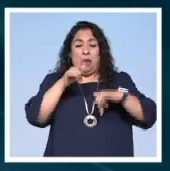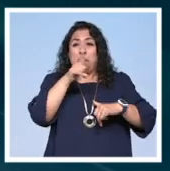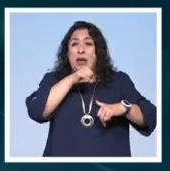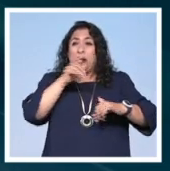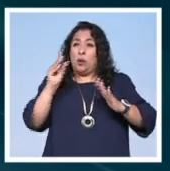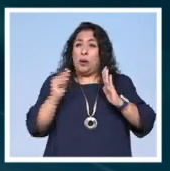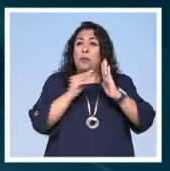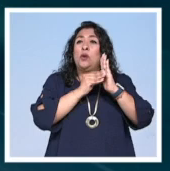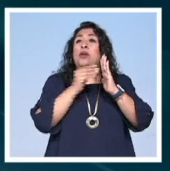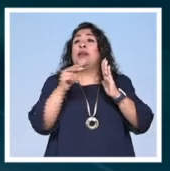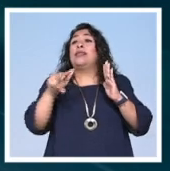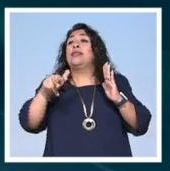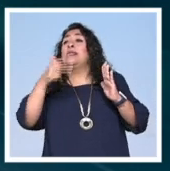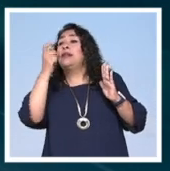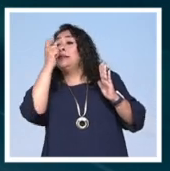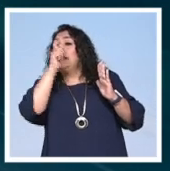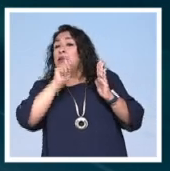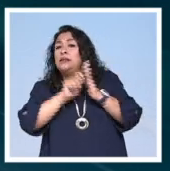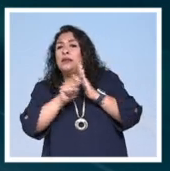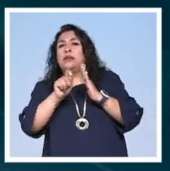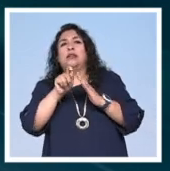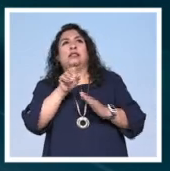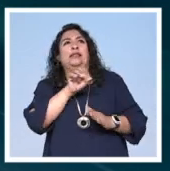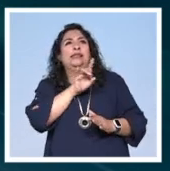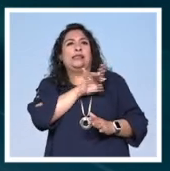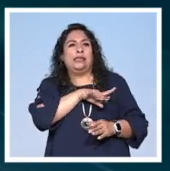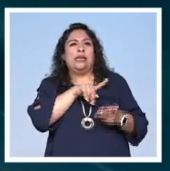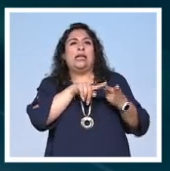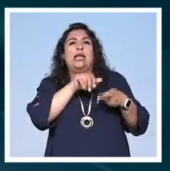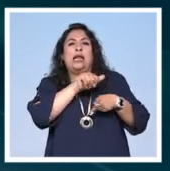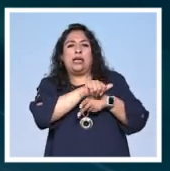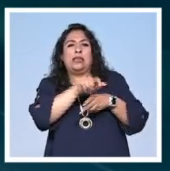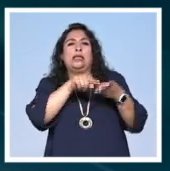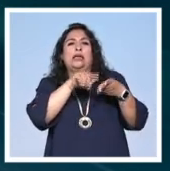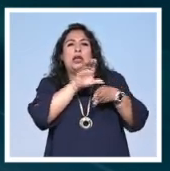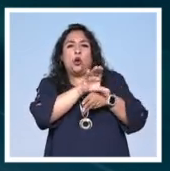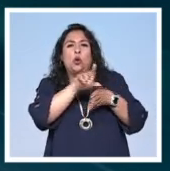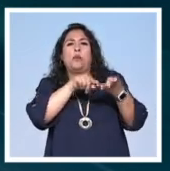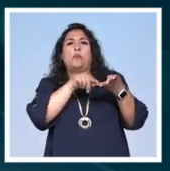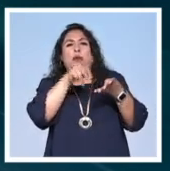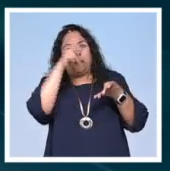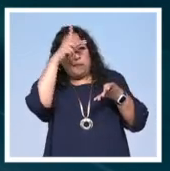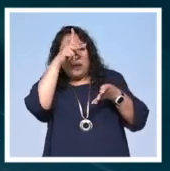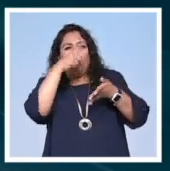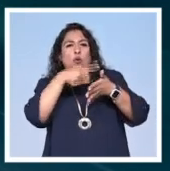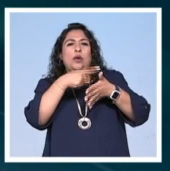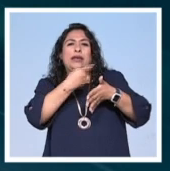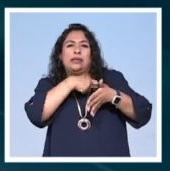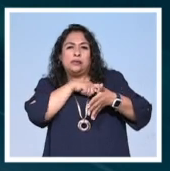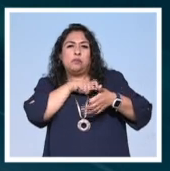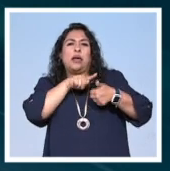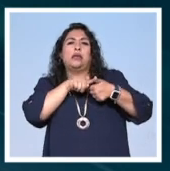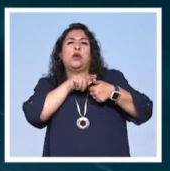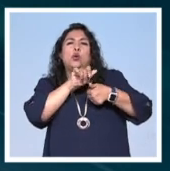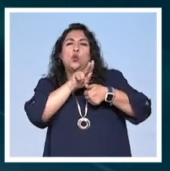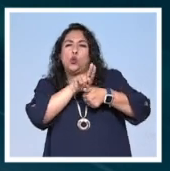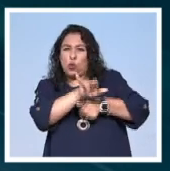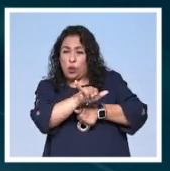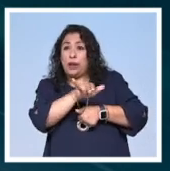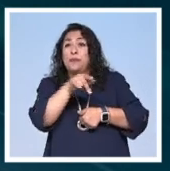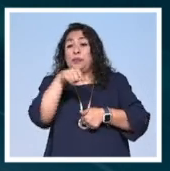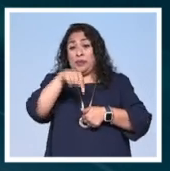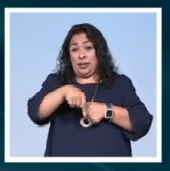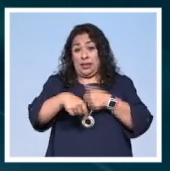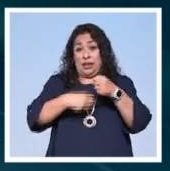catálogo la obra de tres escritores de países como chile Argentina Colombia Perú España y Uruguay este año creo que la lista es